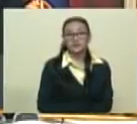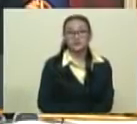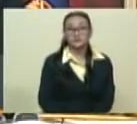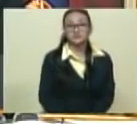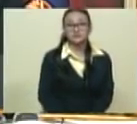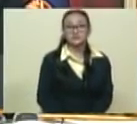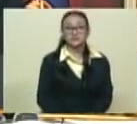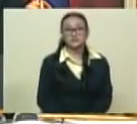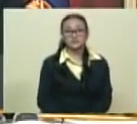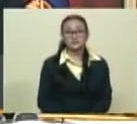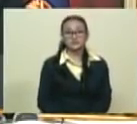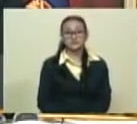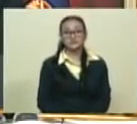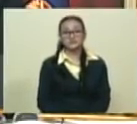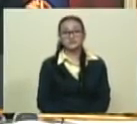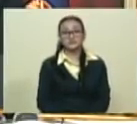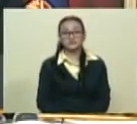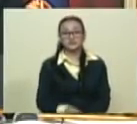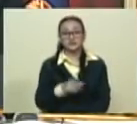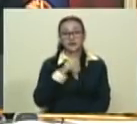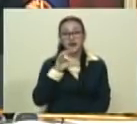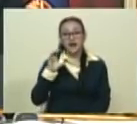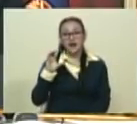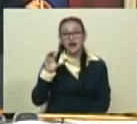Como decía Carlos Mar, ¿no?